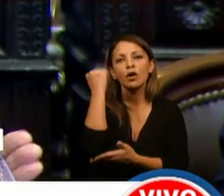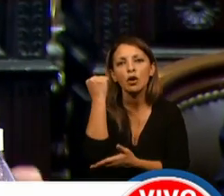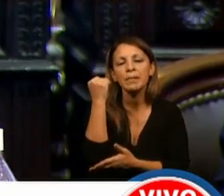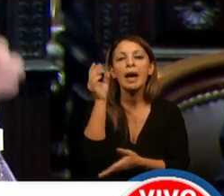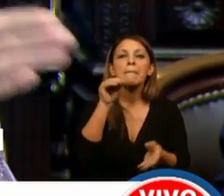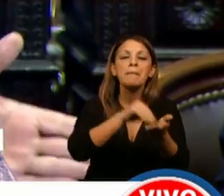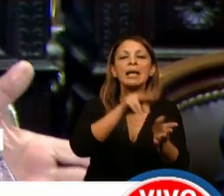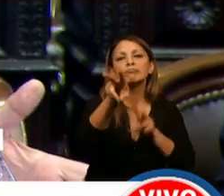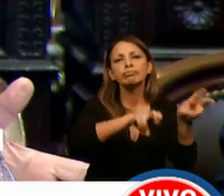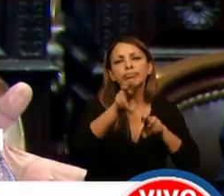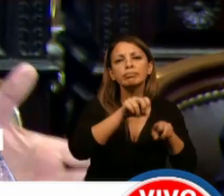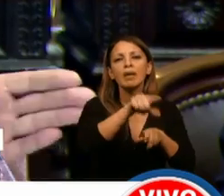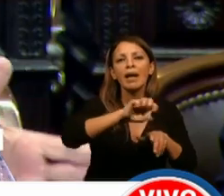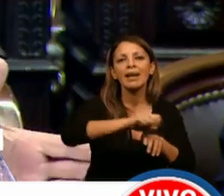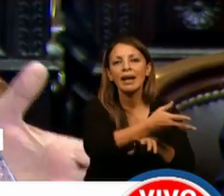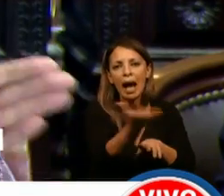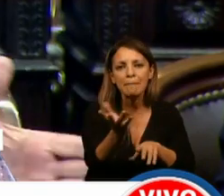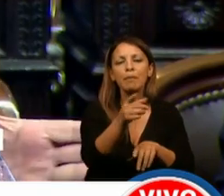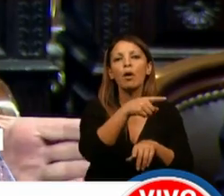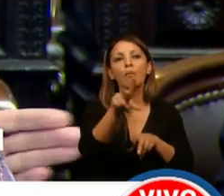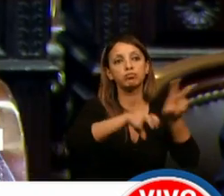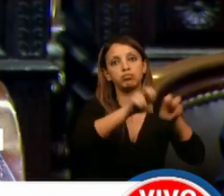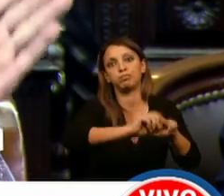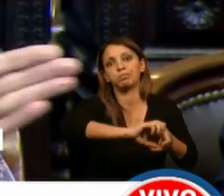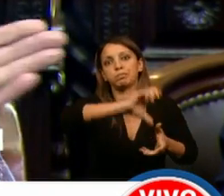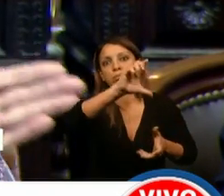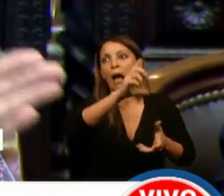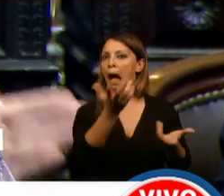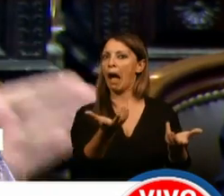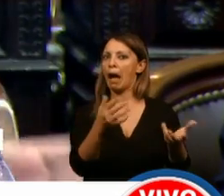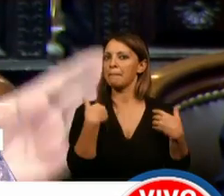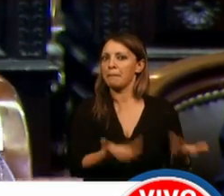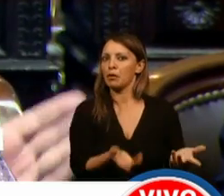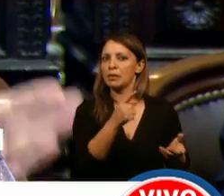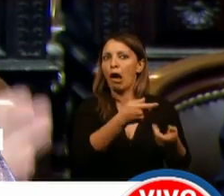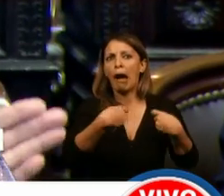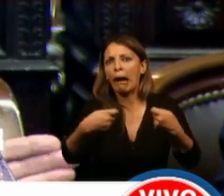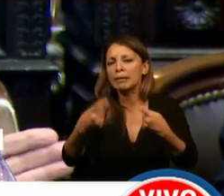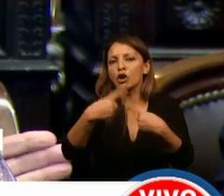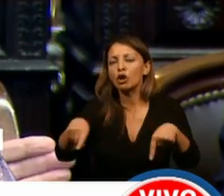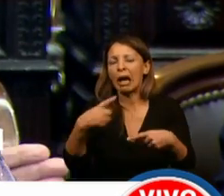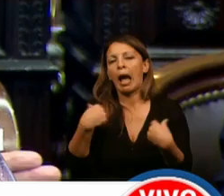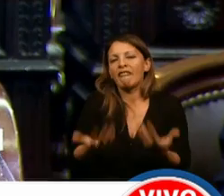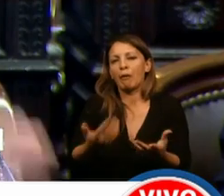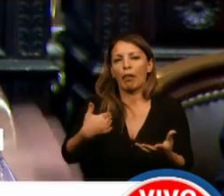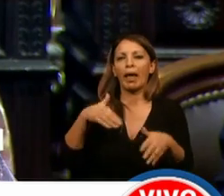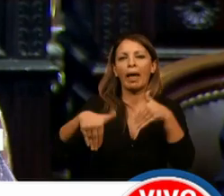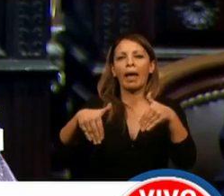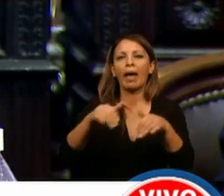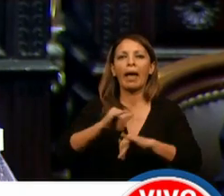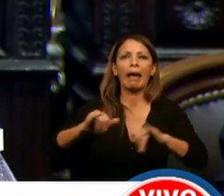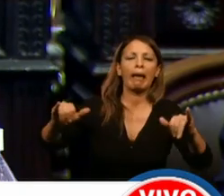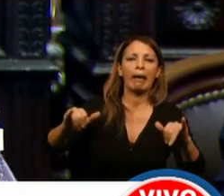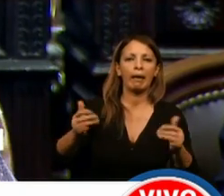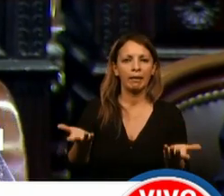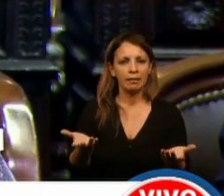campo generaron mayores ingresos gastemos la plata en algo que nos sirva para las elecciones esto ya se hizo